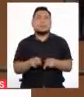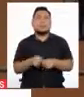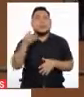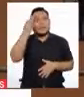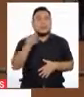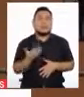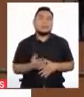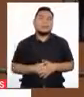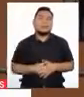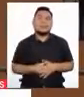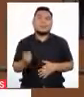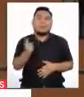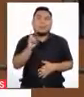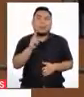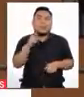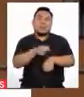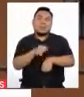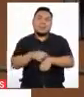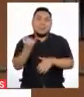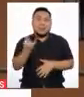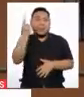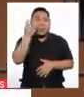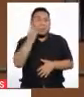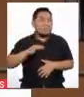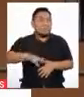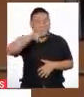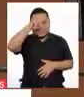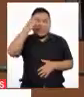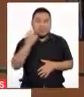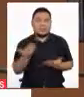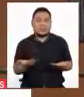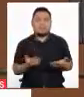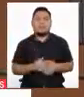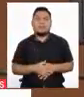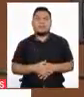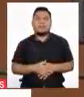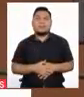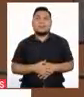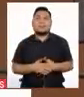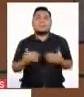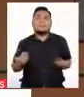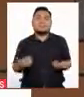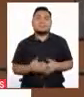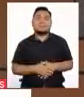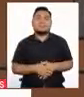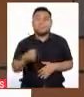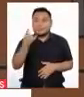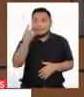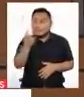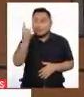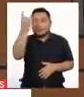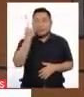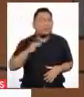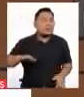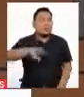innecesarias, sino inoportunas en una emergencia como la que estamos viviendo. ¿A observar las leyes? Miren la emergencia